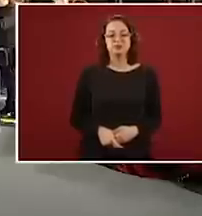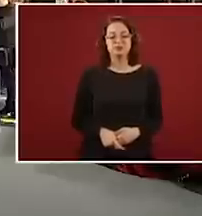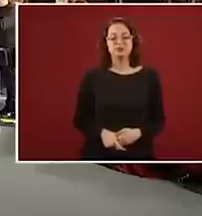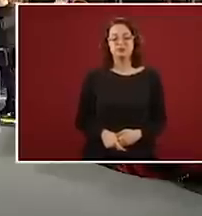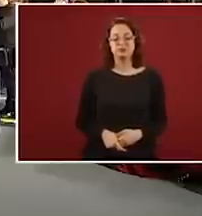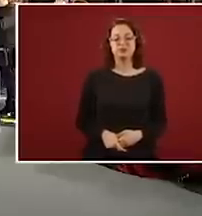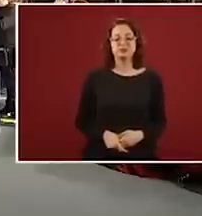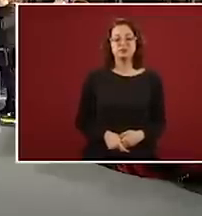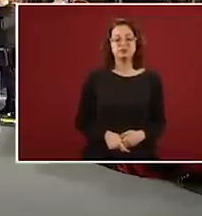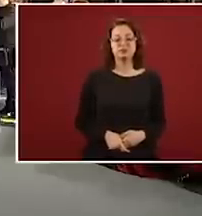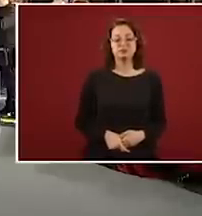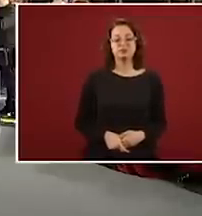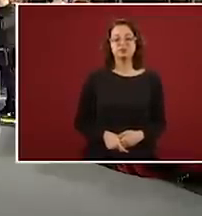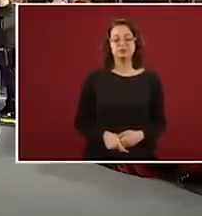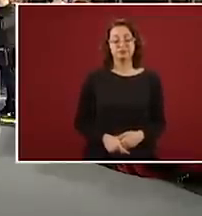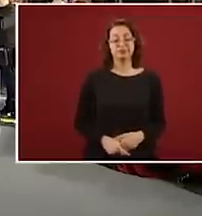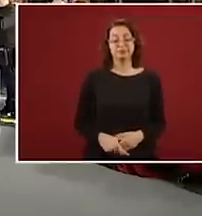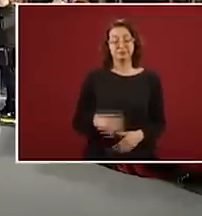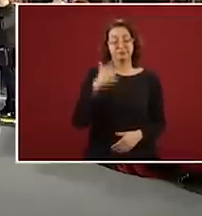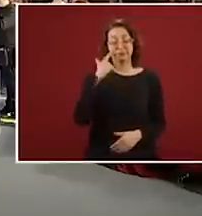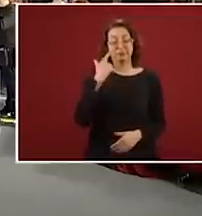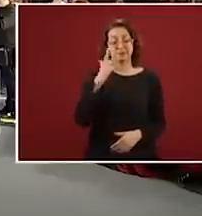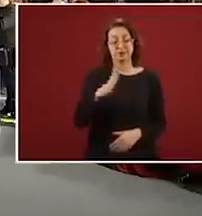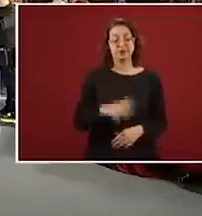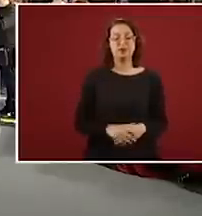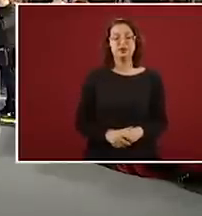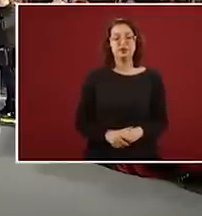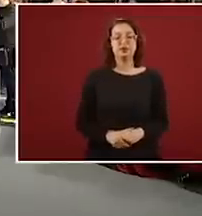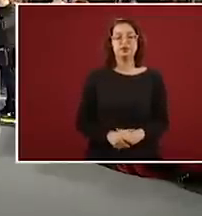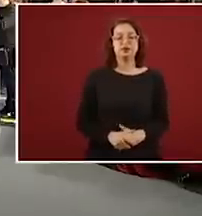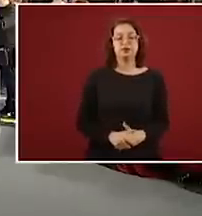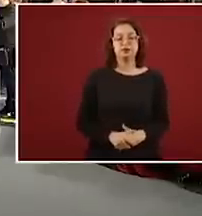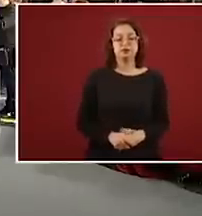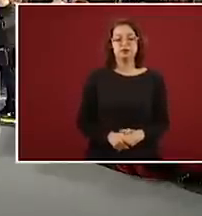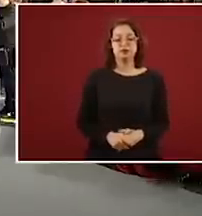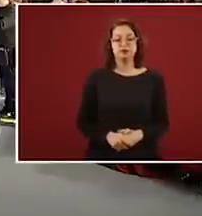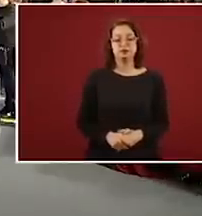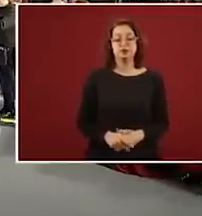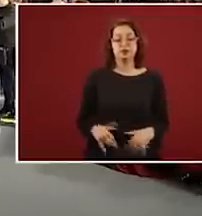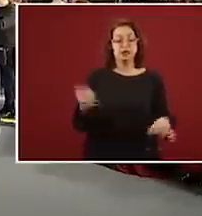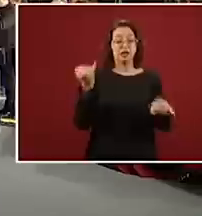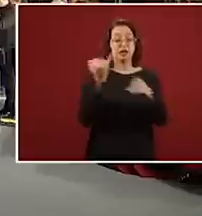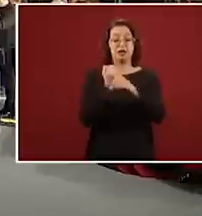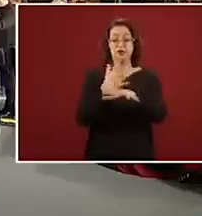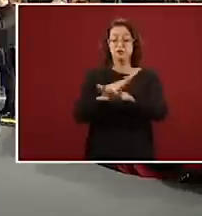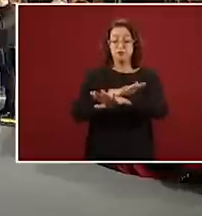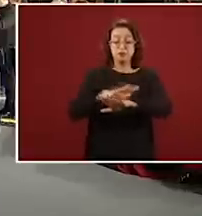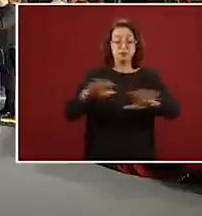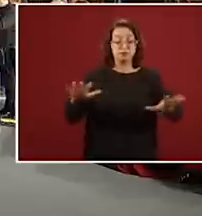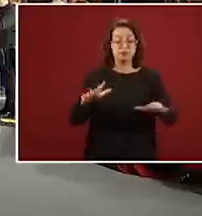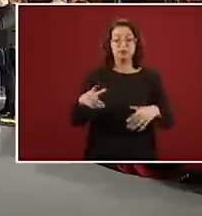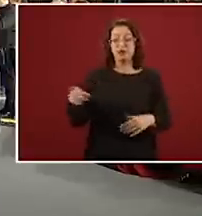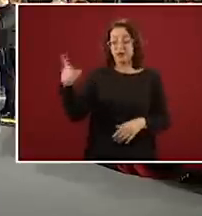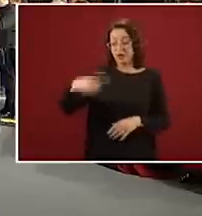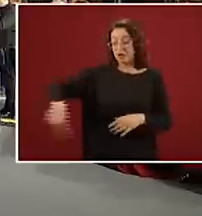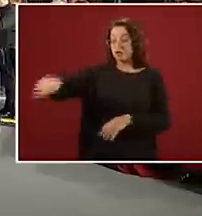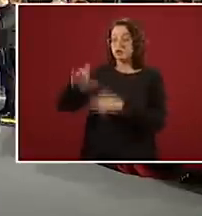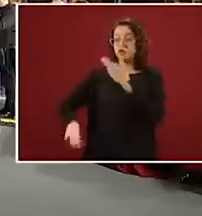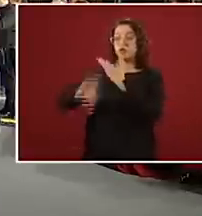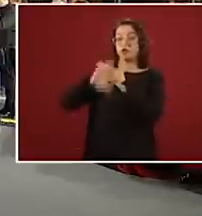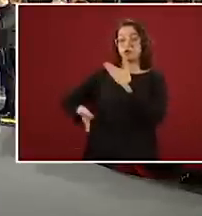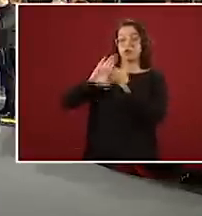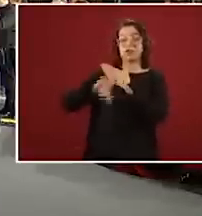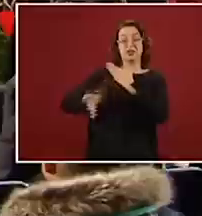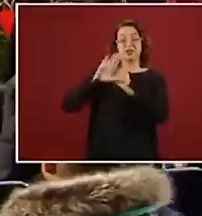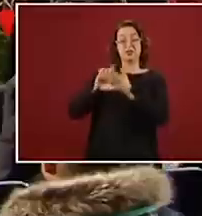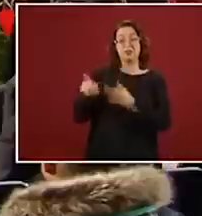para tener toda la información, porque nuestros adversarios, los que compraron el avión, o los